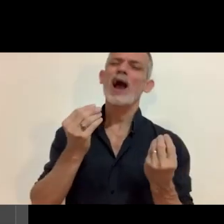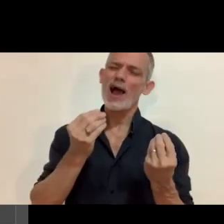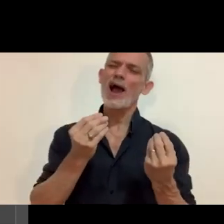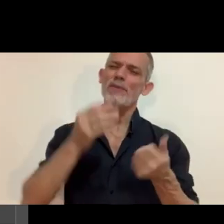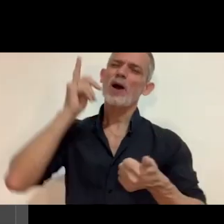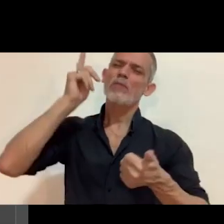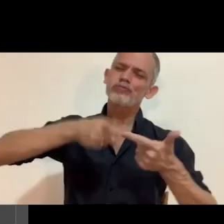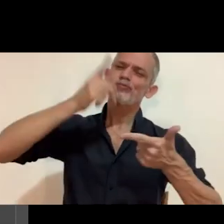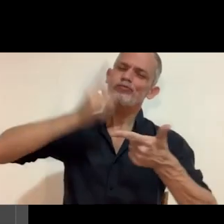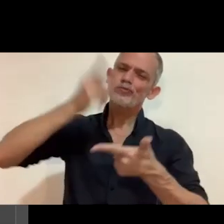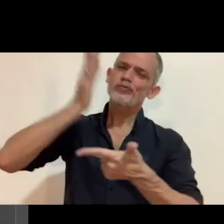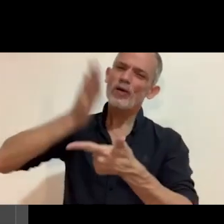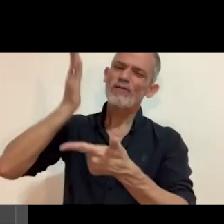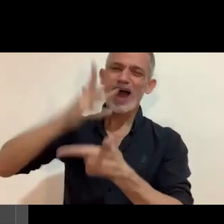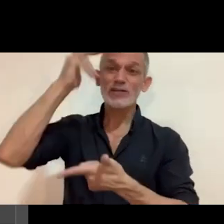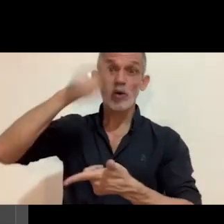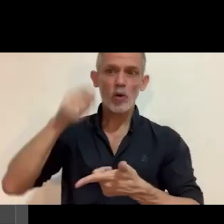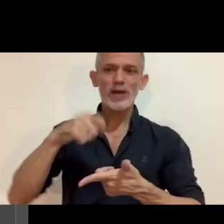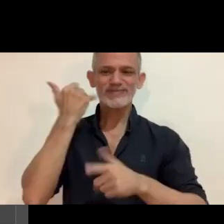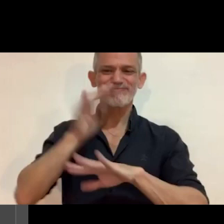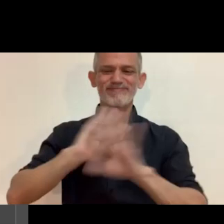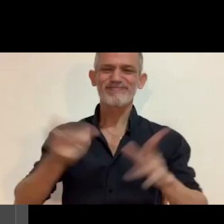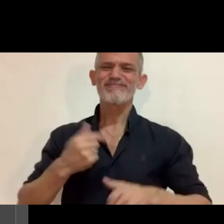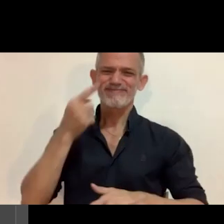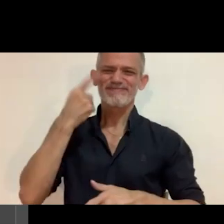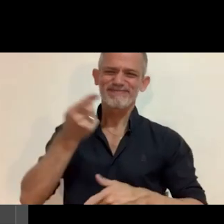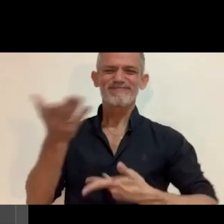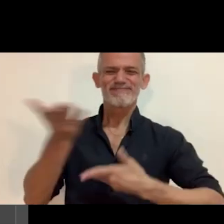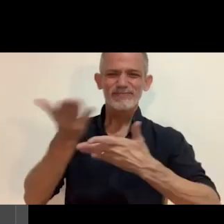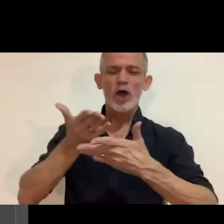la posibilidad de compartir en la Asociación